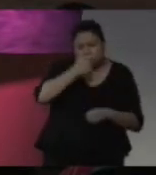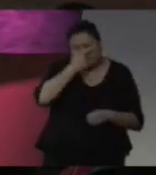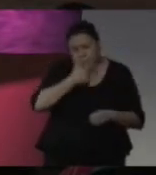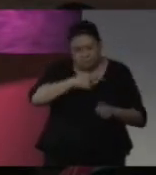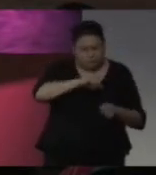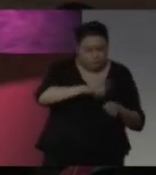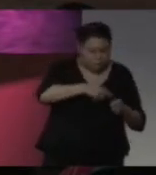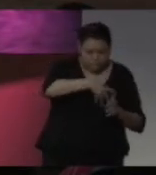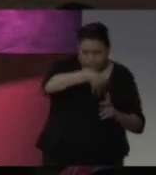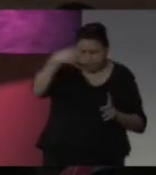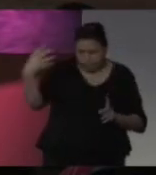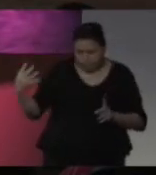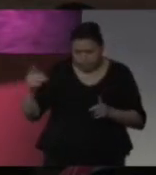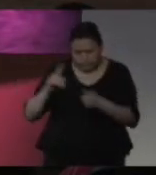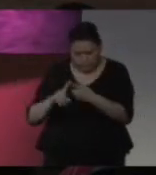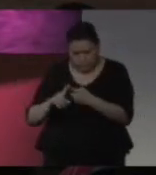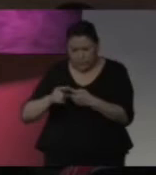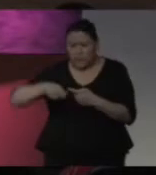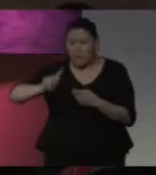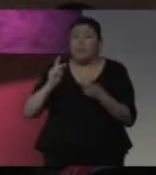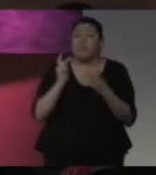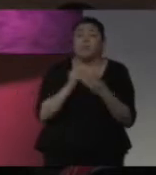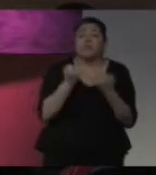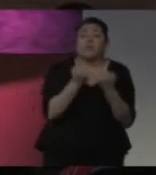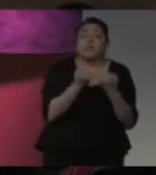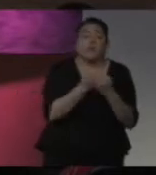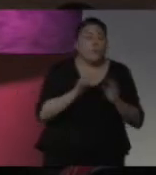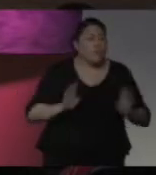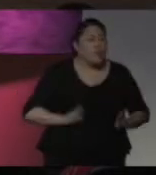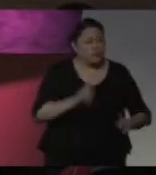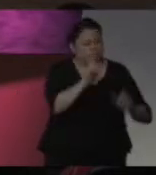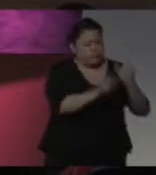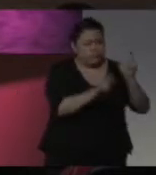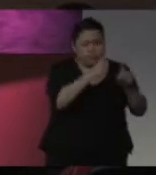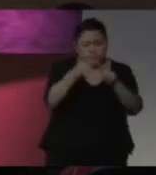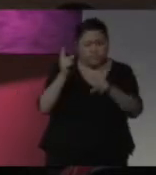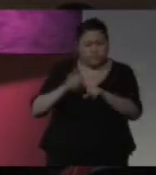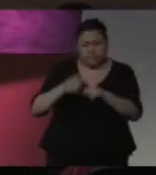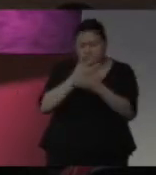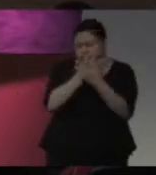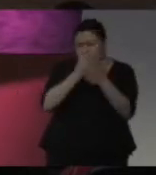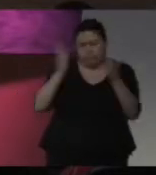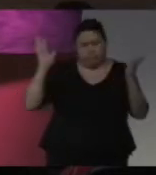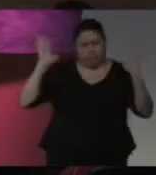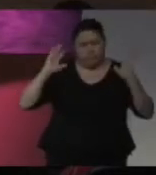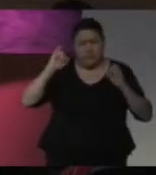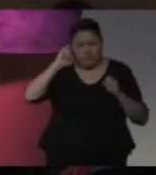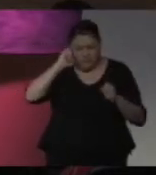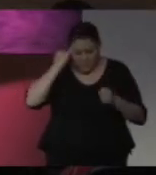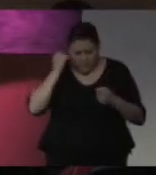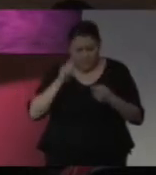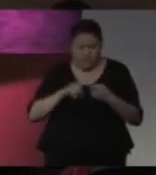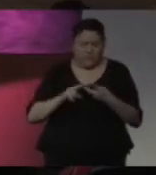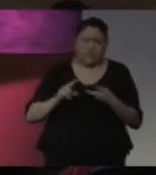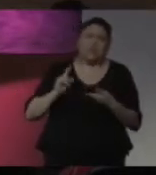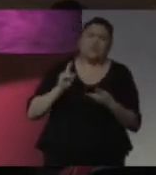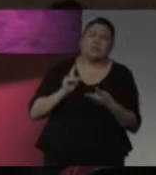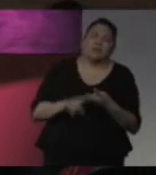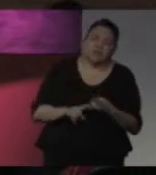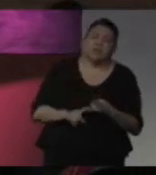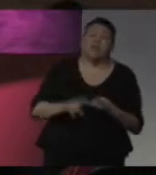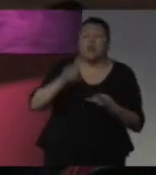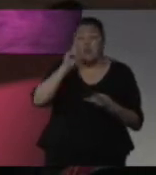en la sexualidad, sino abarcando también las diversidades indígenas, sí. La diversidad